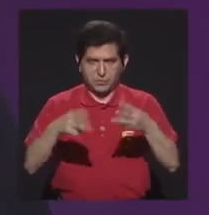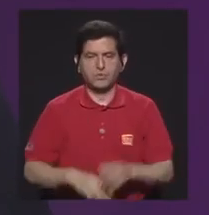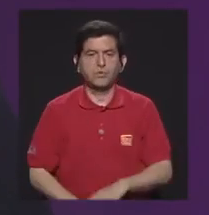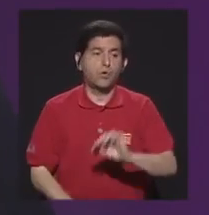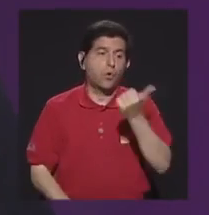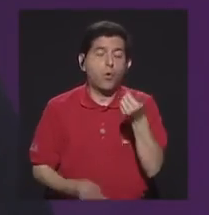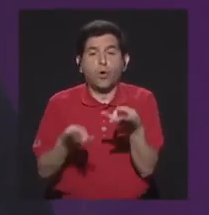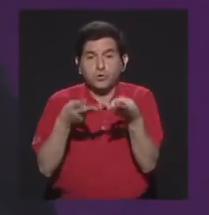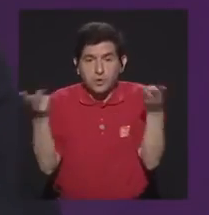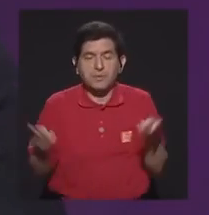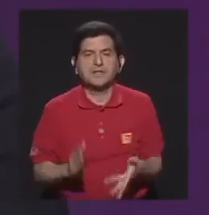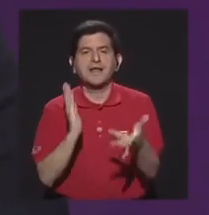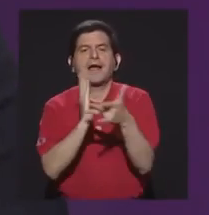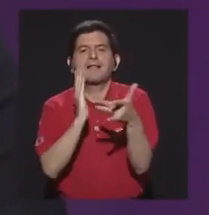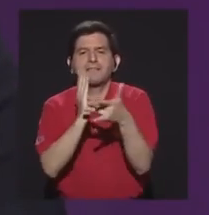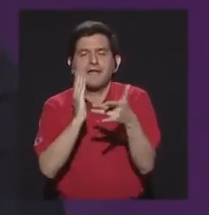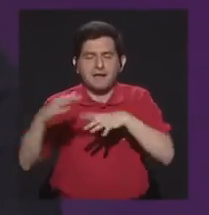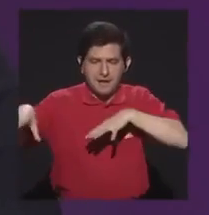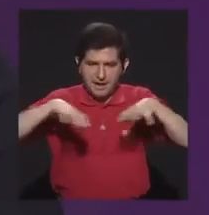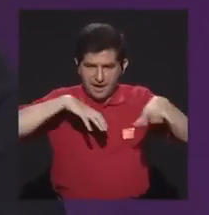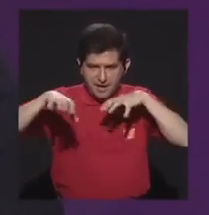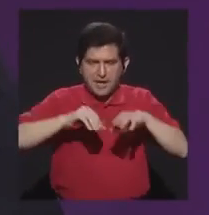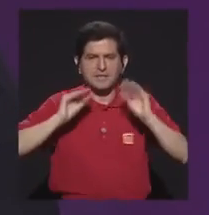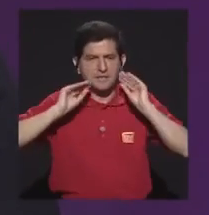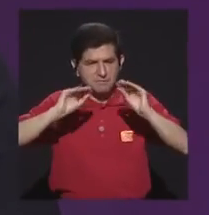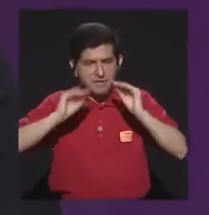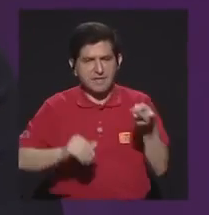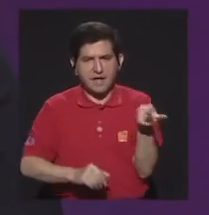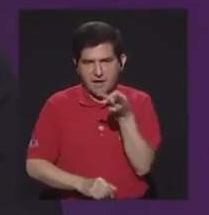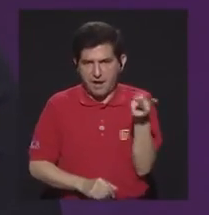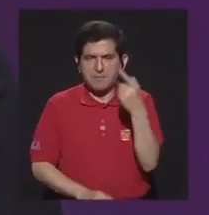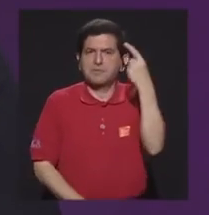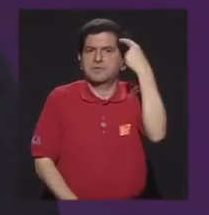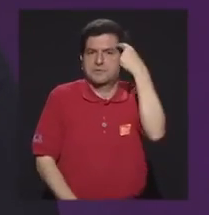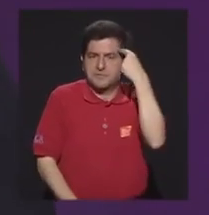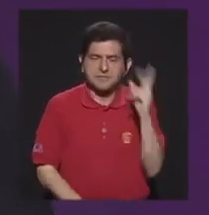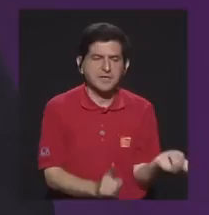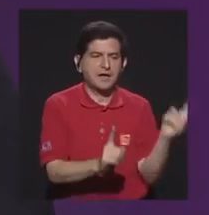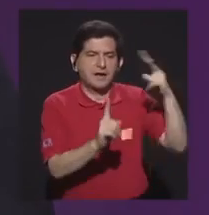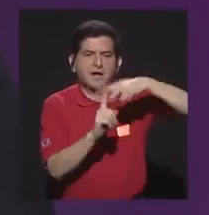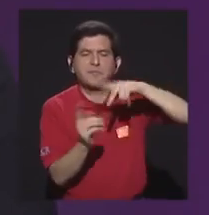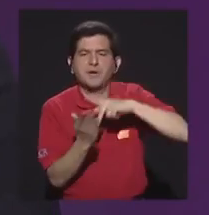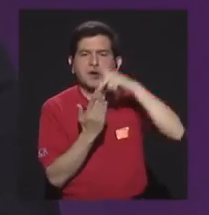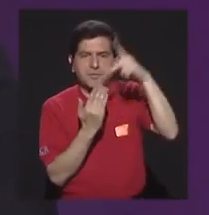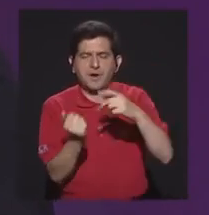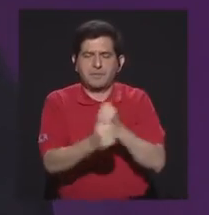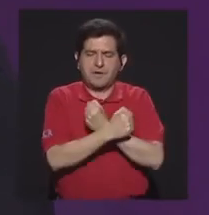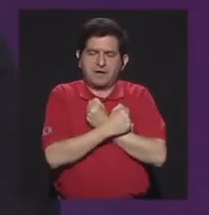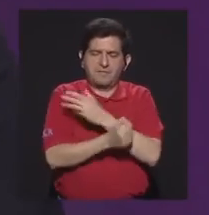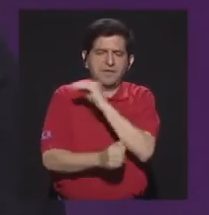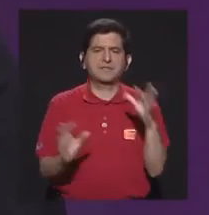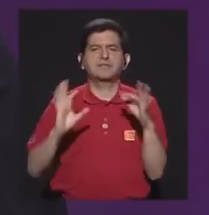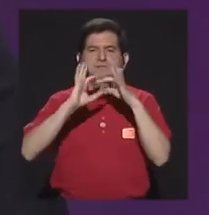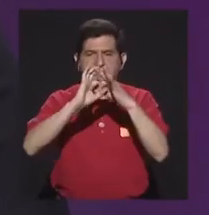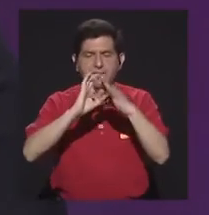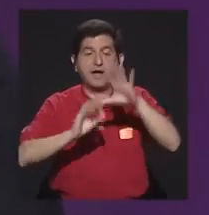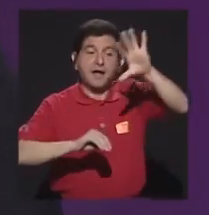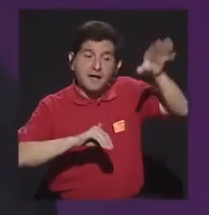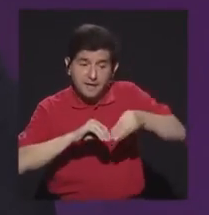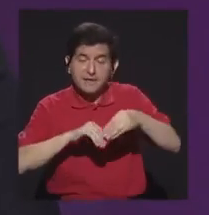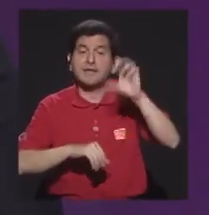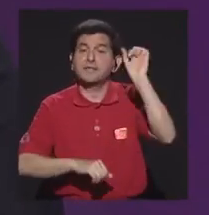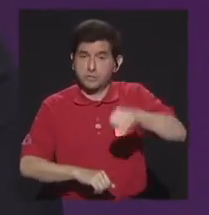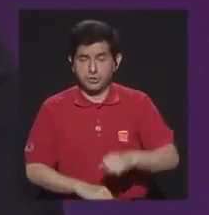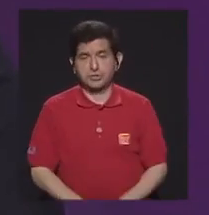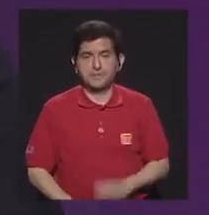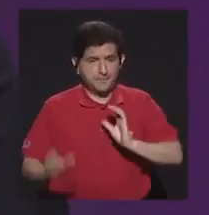y otro material de técnicas y actividades didácticas para ambas, para la ejecución del programa de afectividad y sexualidad, y agregar que